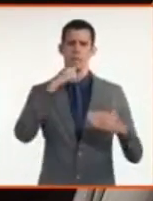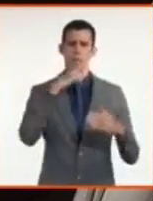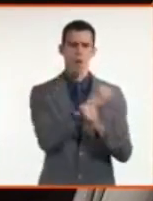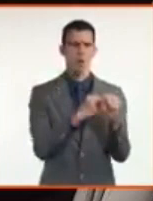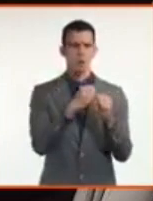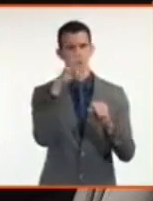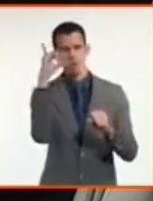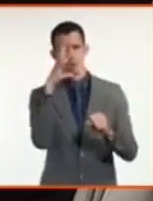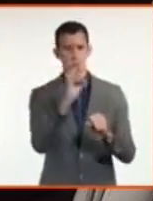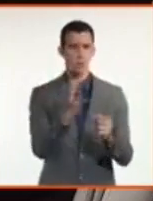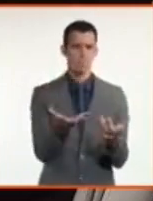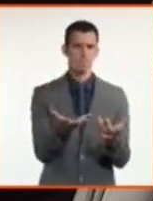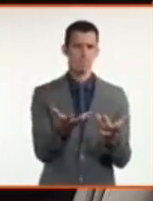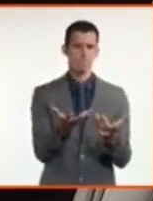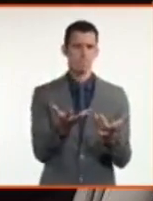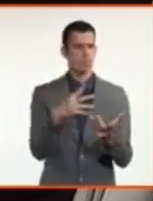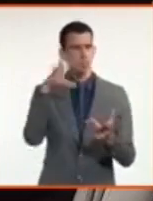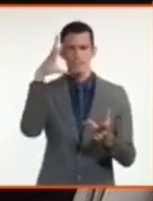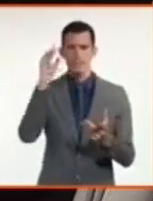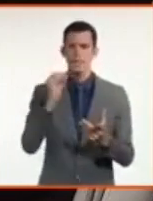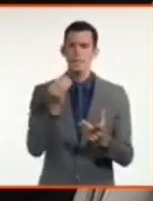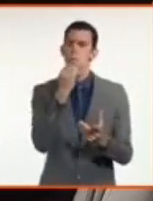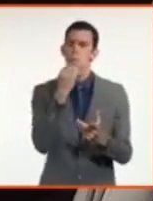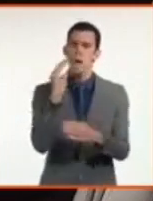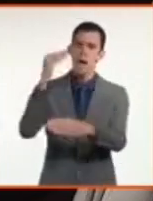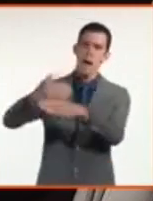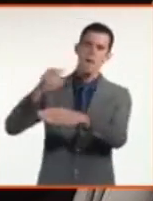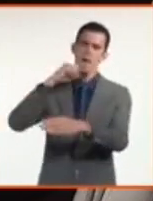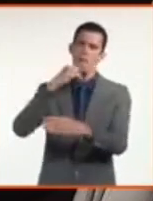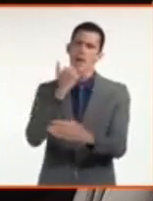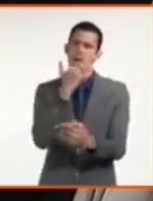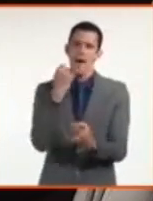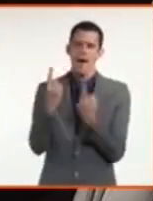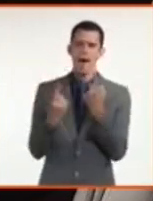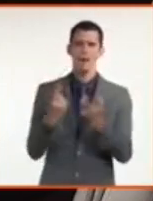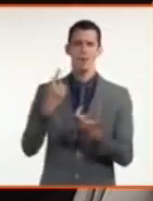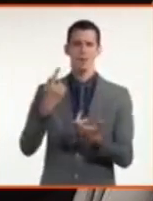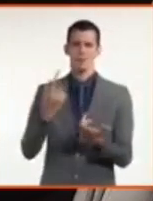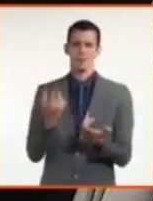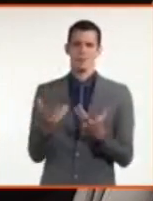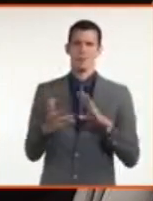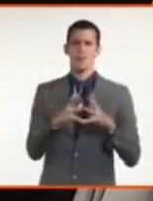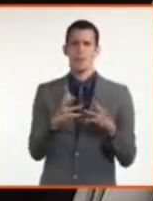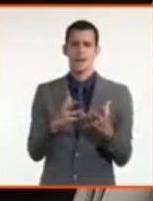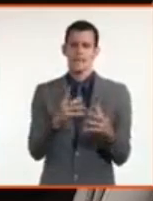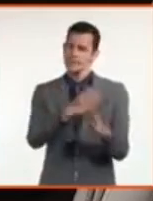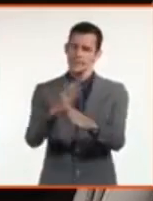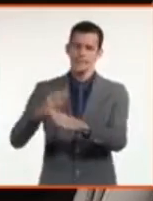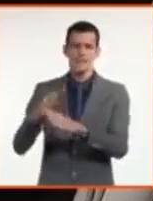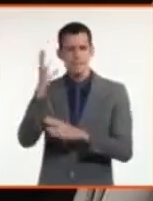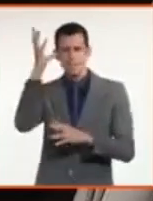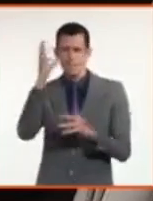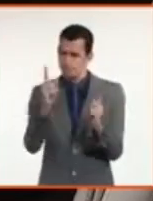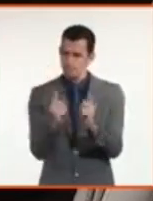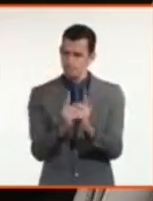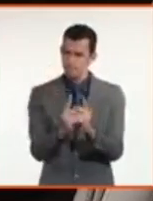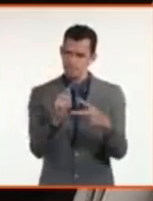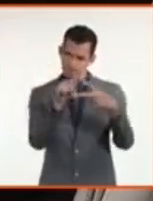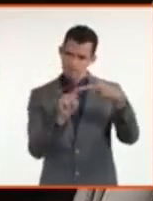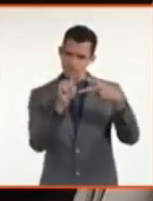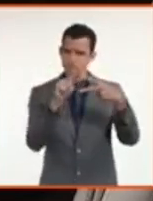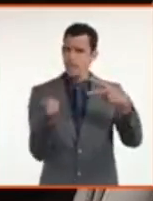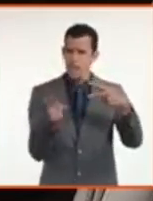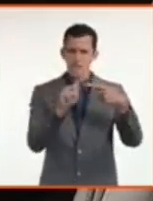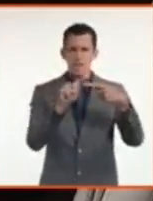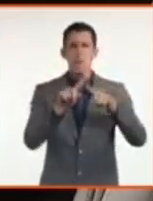para que los yankees no los inmovilicen y así otras opiniones y que apuntan a dos temas porque comprar ahora dólares